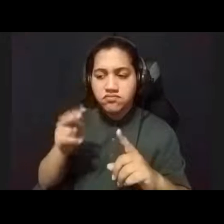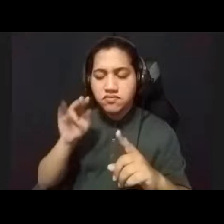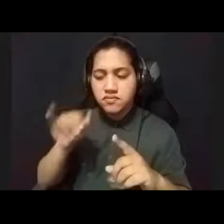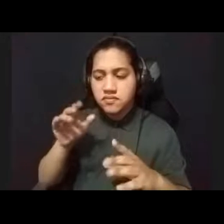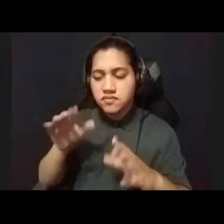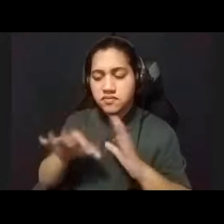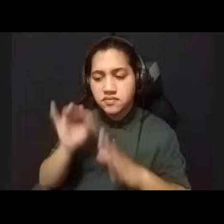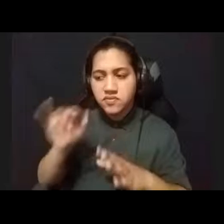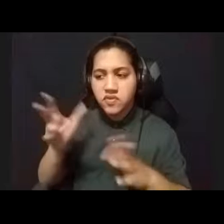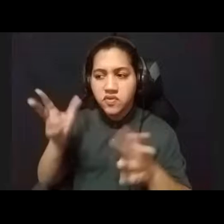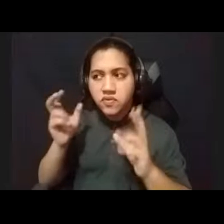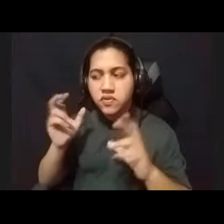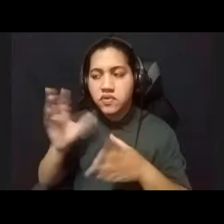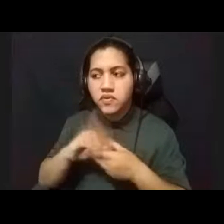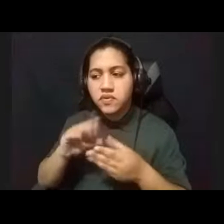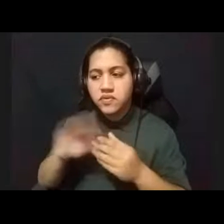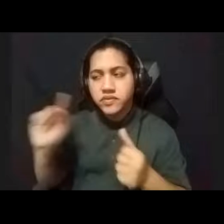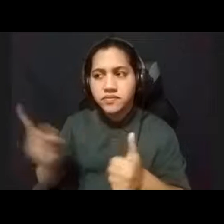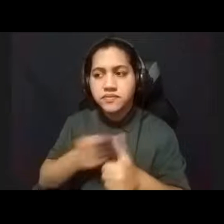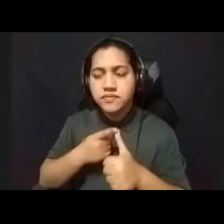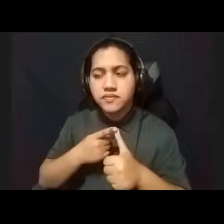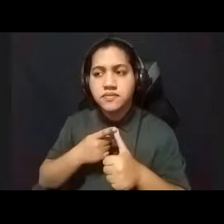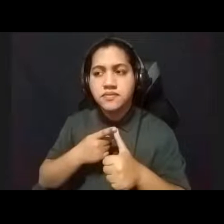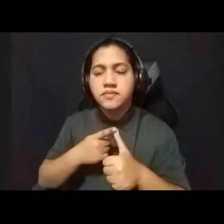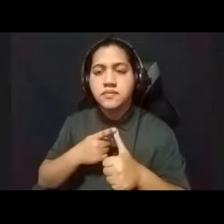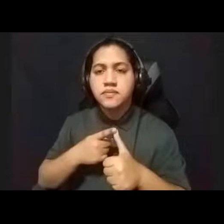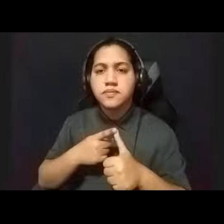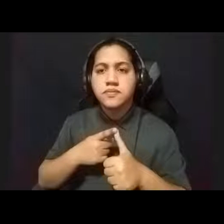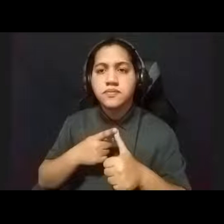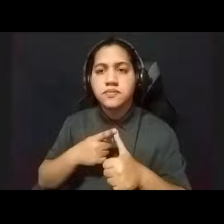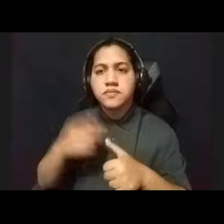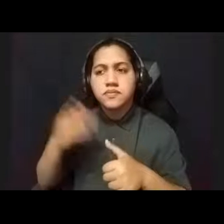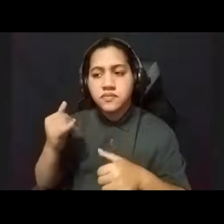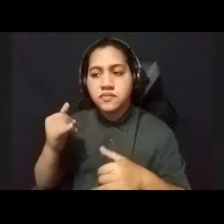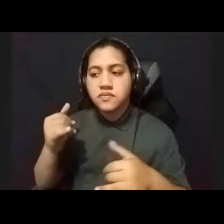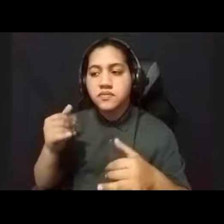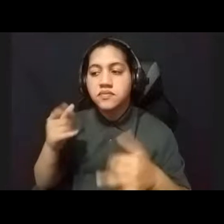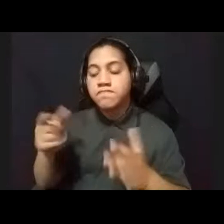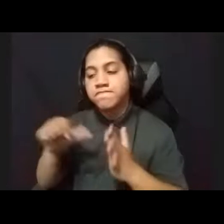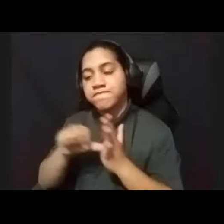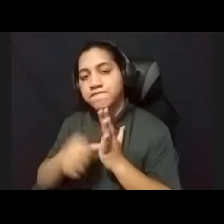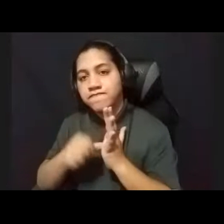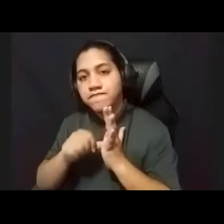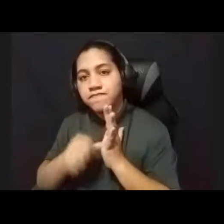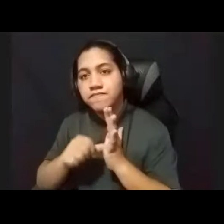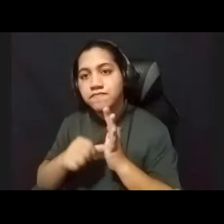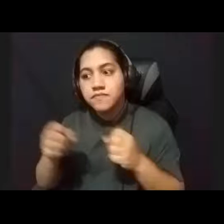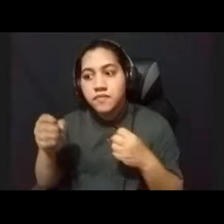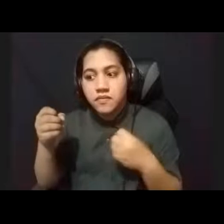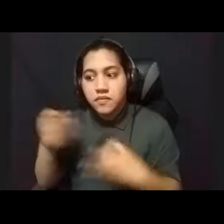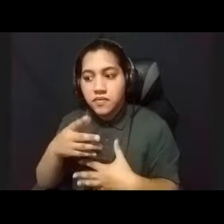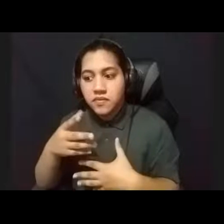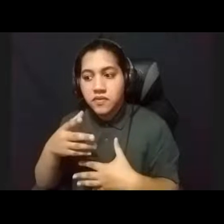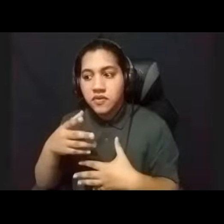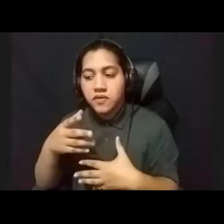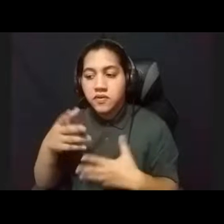cuando escuché el cuento por primera vez? ¿Por qué? Porque hacían más énfasis en el miedo que ella tenía,